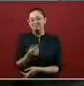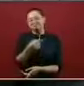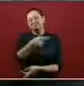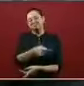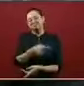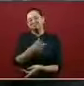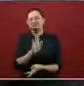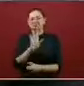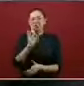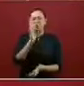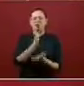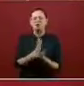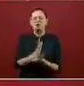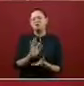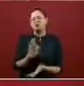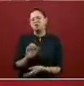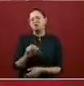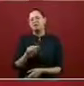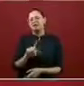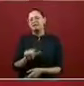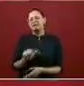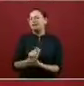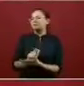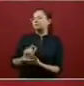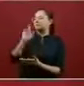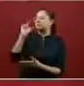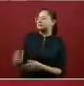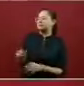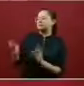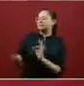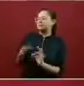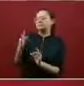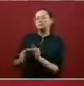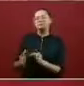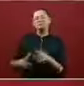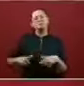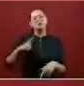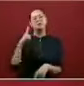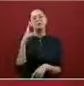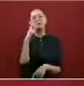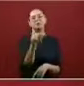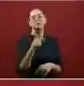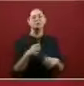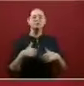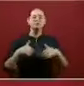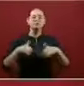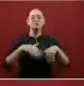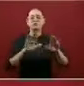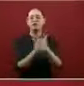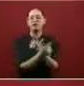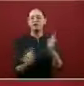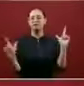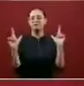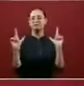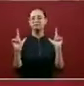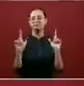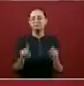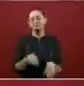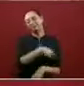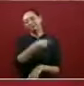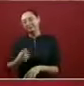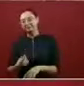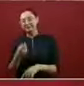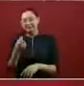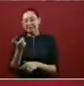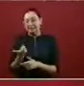podían salir bajo fianza. En cambio, el lavado de dinero sí era delito grave y no salían